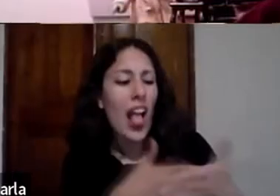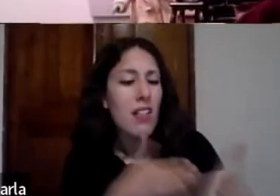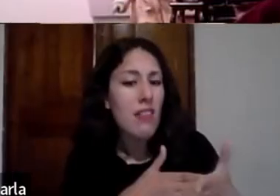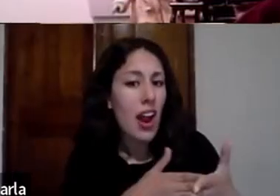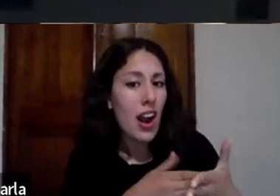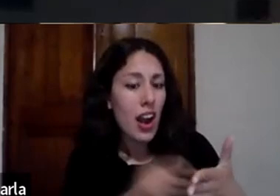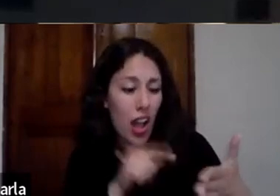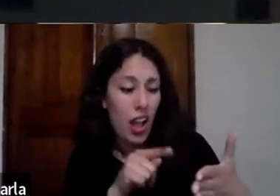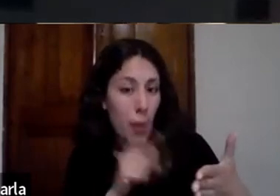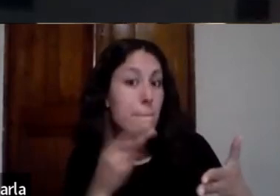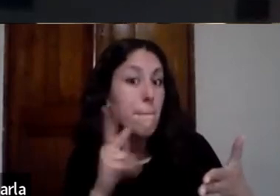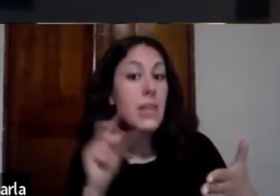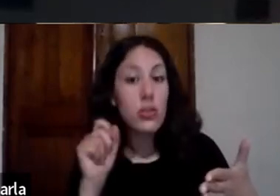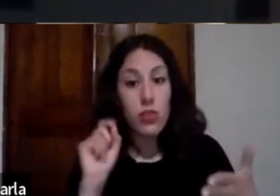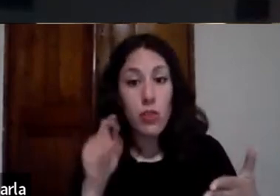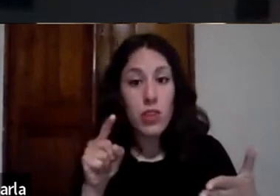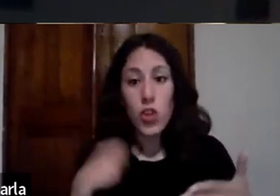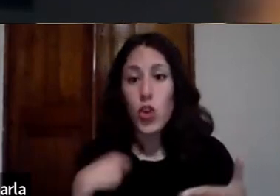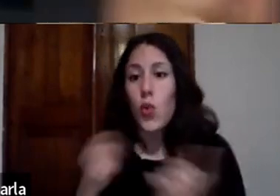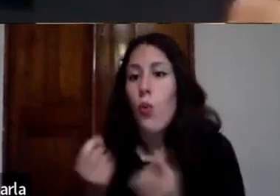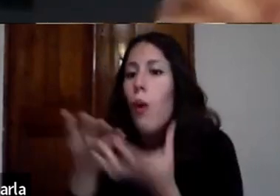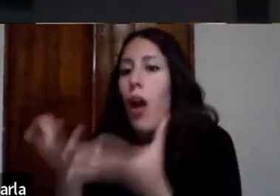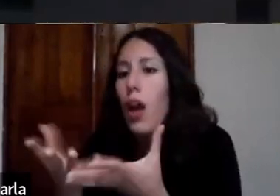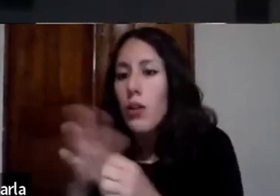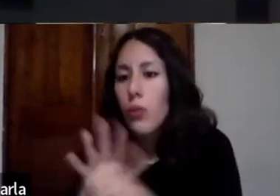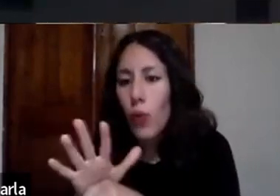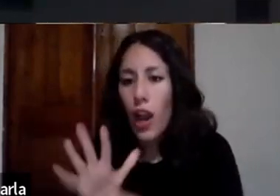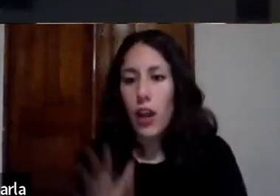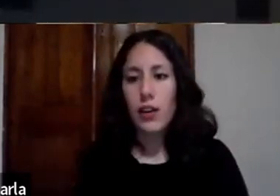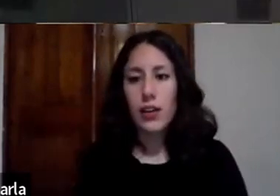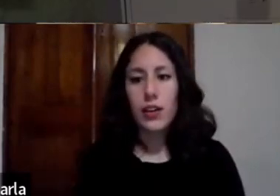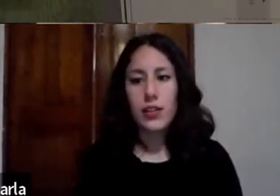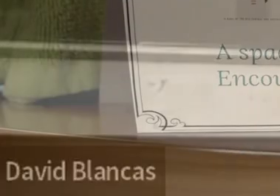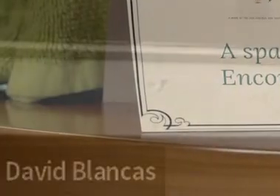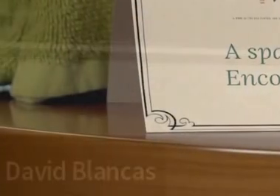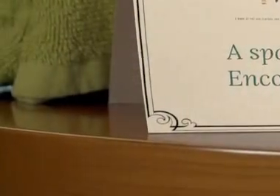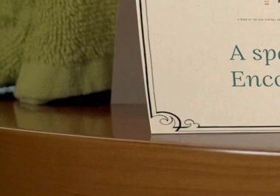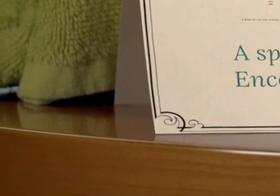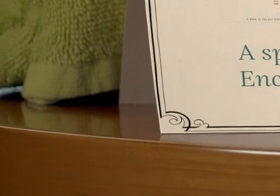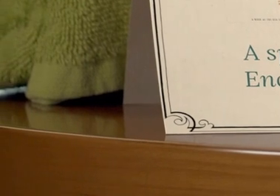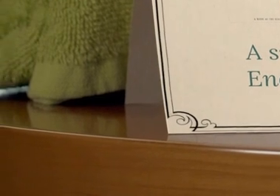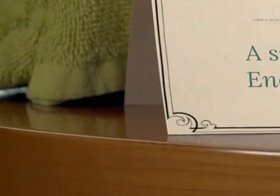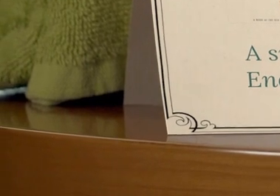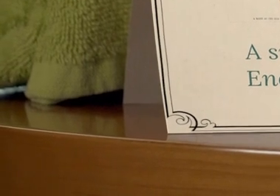la Semana Santa? ¿Qué ofrezco? Primero, ¿qué me limita y qué ofrezco?